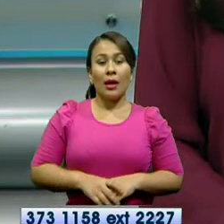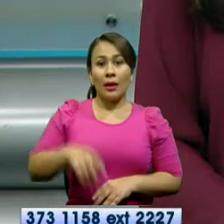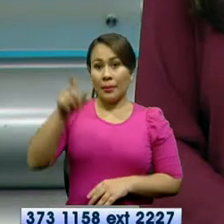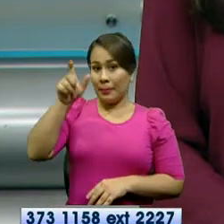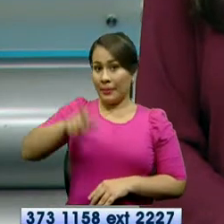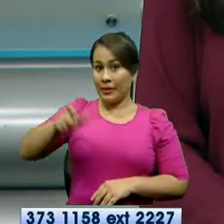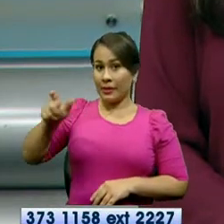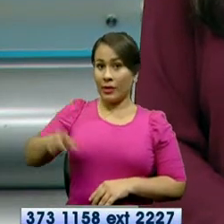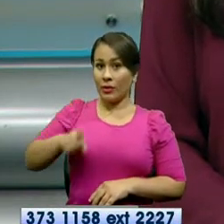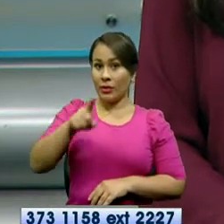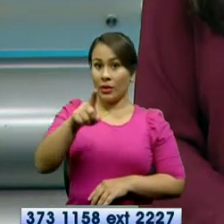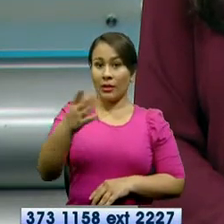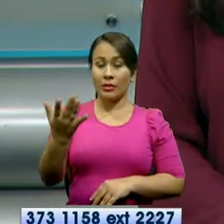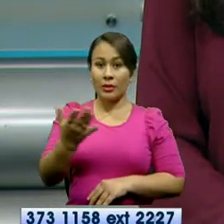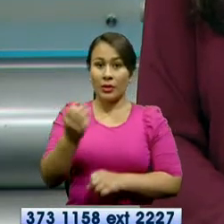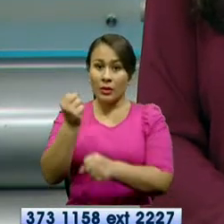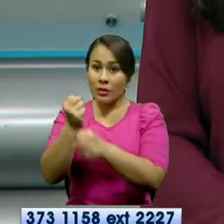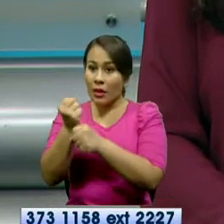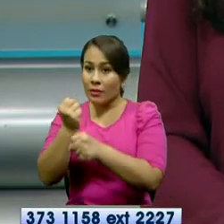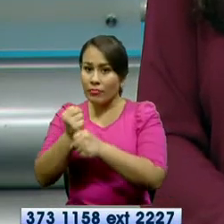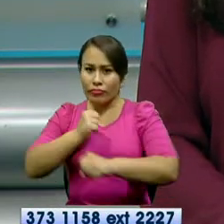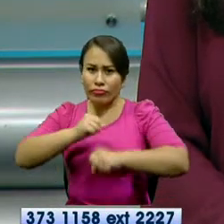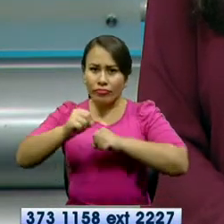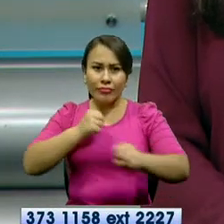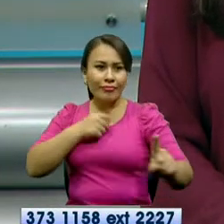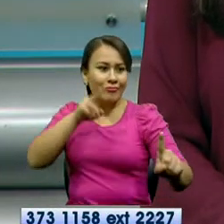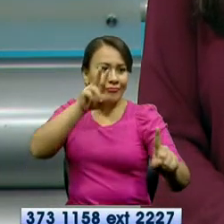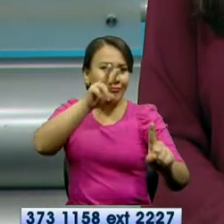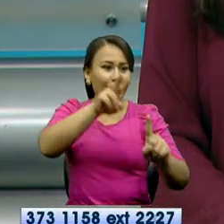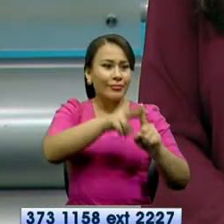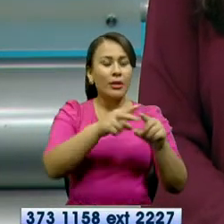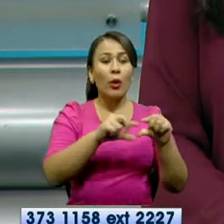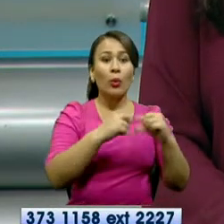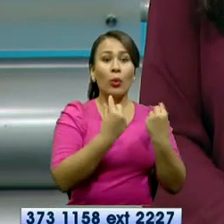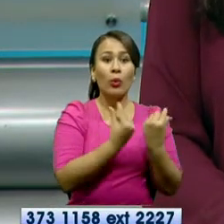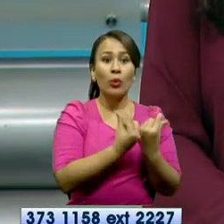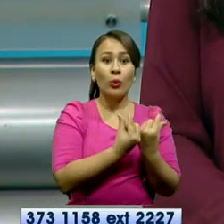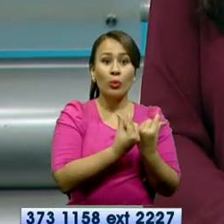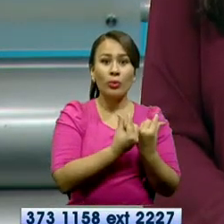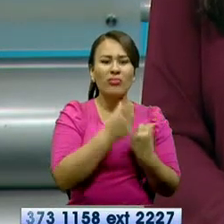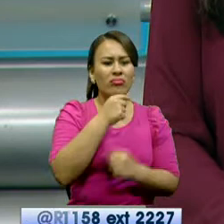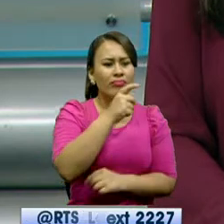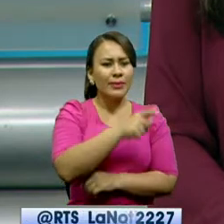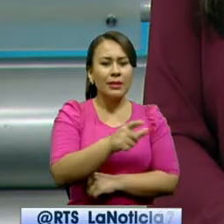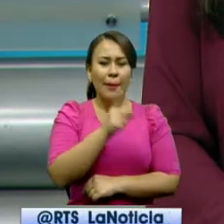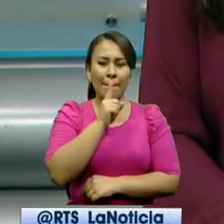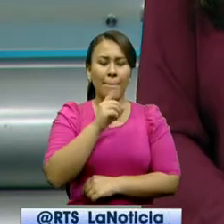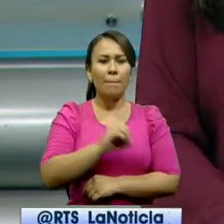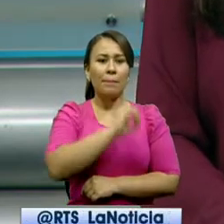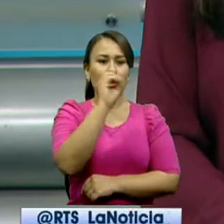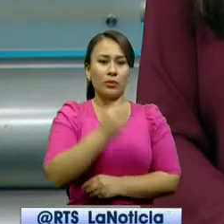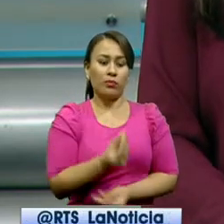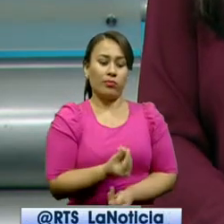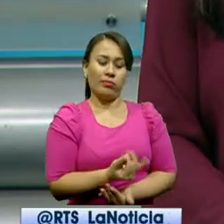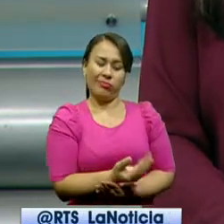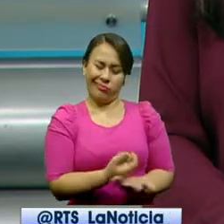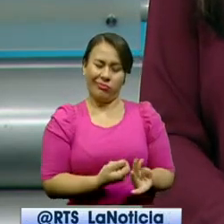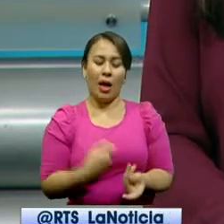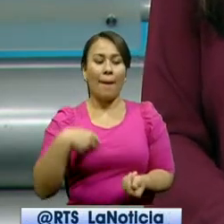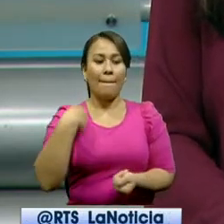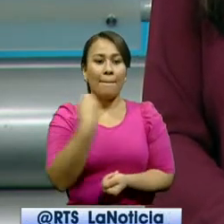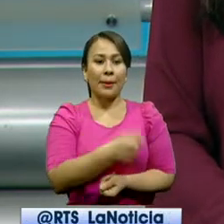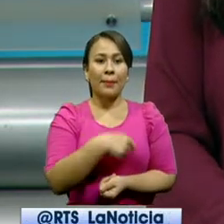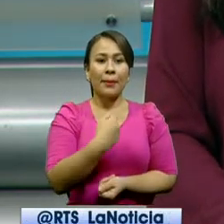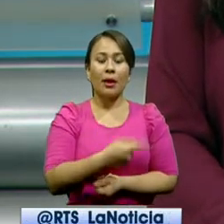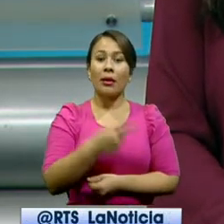Agentes de la UNACE desarticularon una presunta organización dedicada a ofrecer préstamos a bajos intereses. El operativo denominado